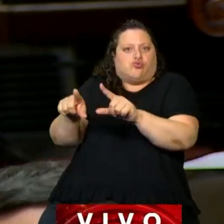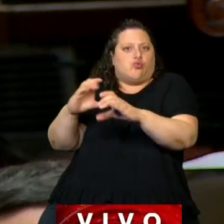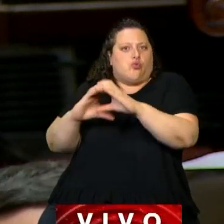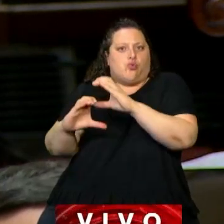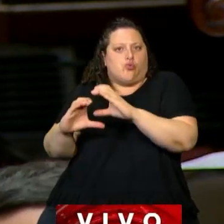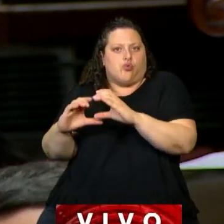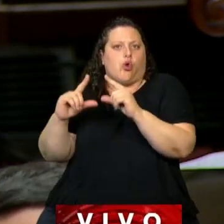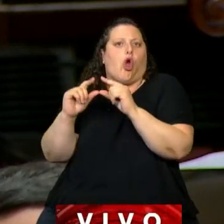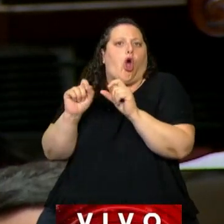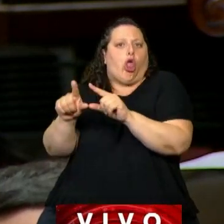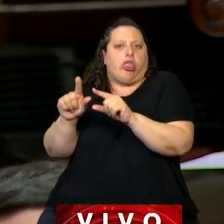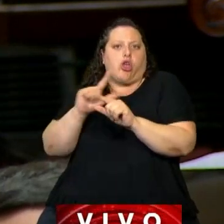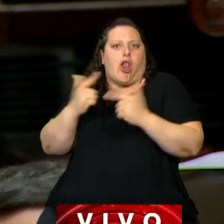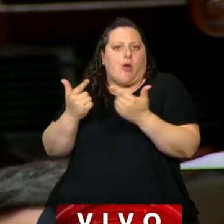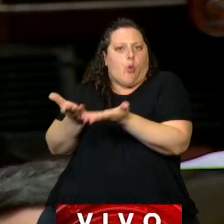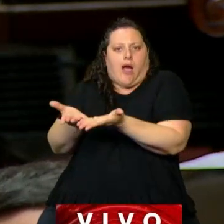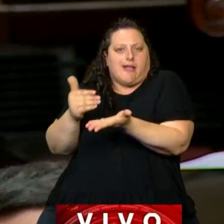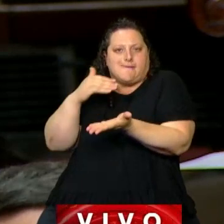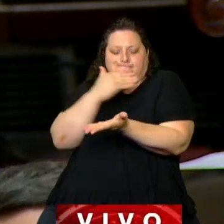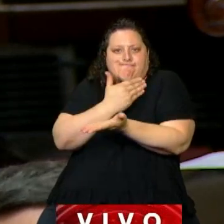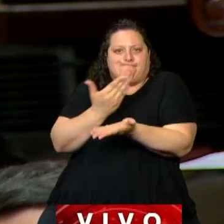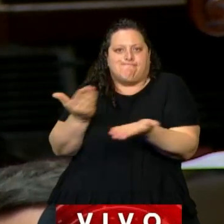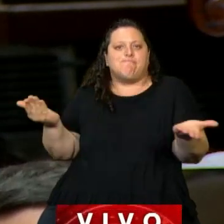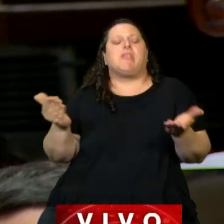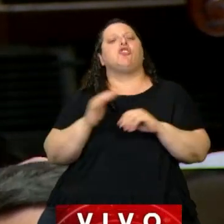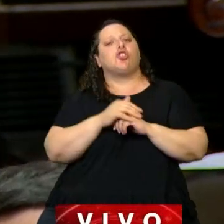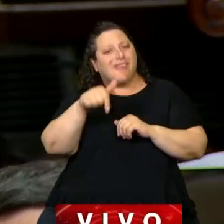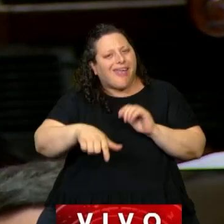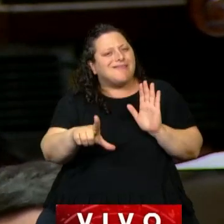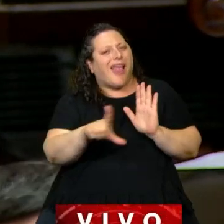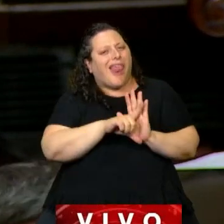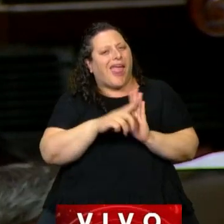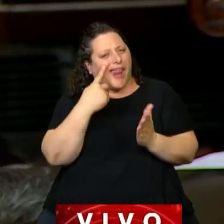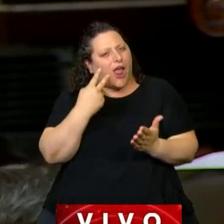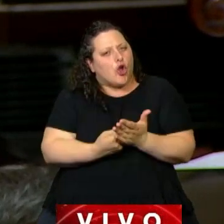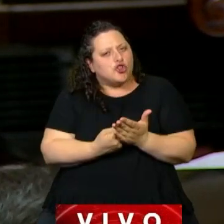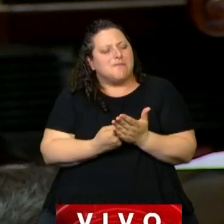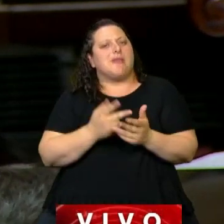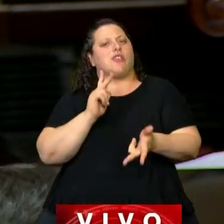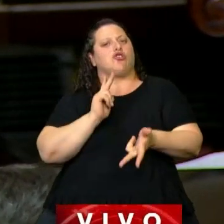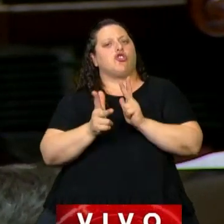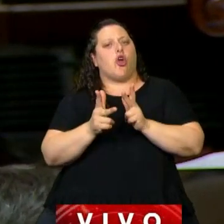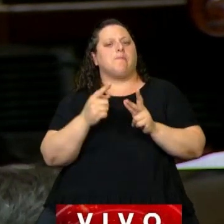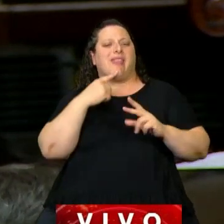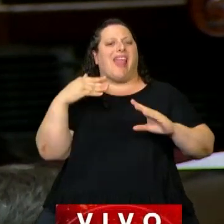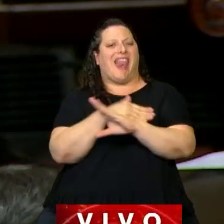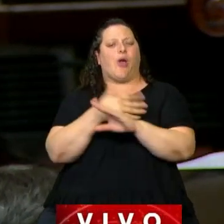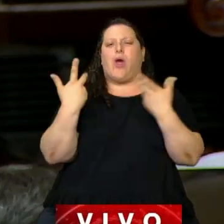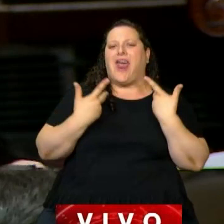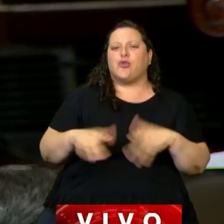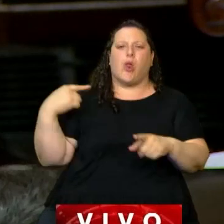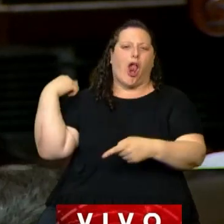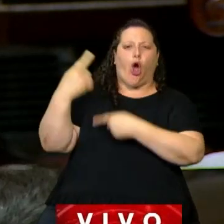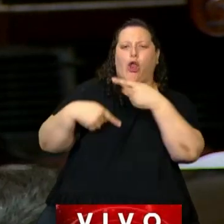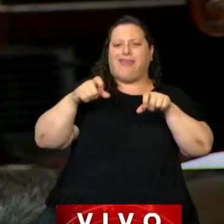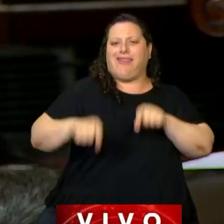eso que esta ley de reconocimiento de la lengua de señas como una lengua natural y originaria viene a garantizar